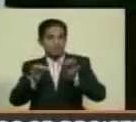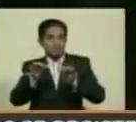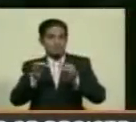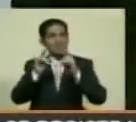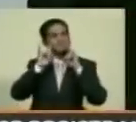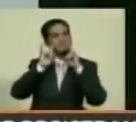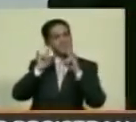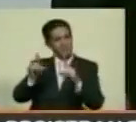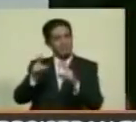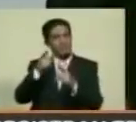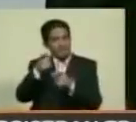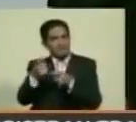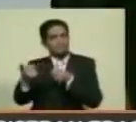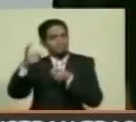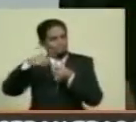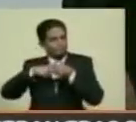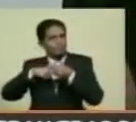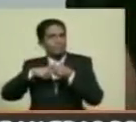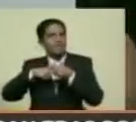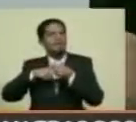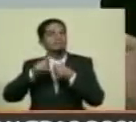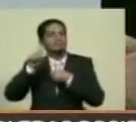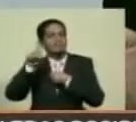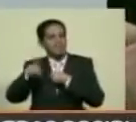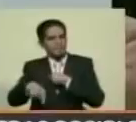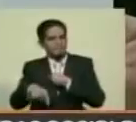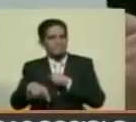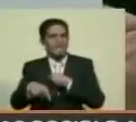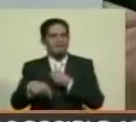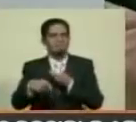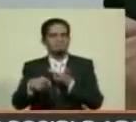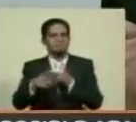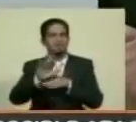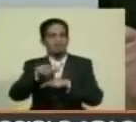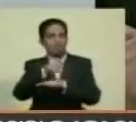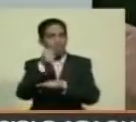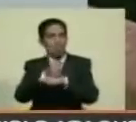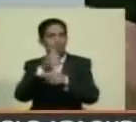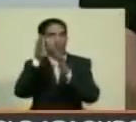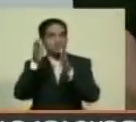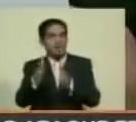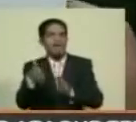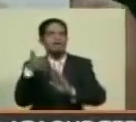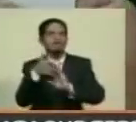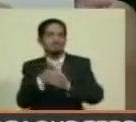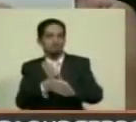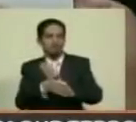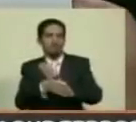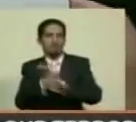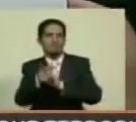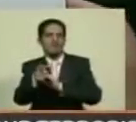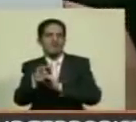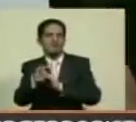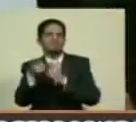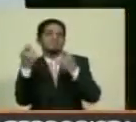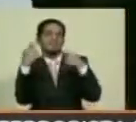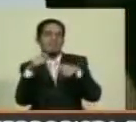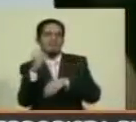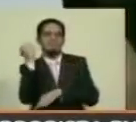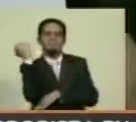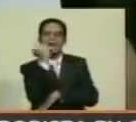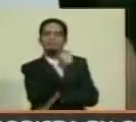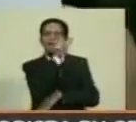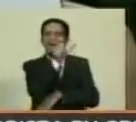directamente involucrado en los hechos que se suscitaron con respecto al magnicidio frustrado del